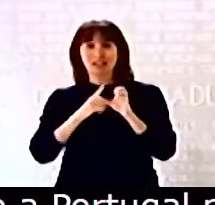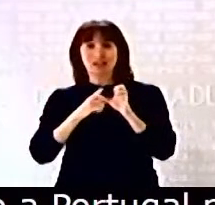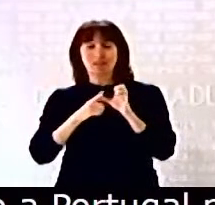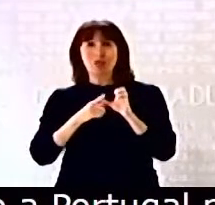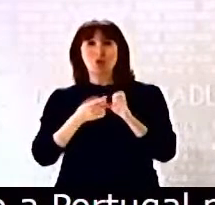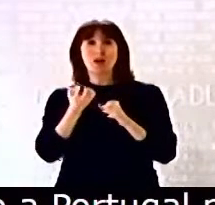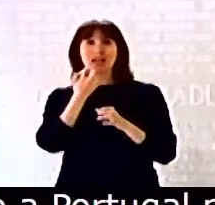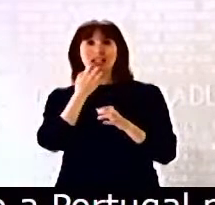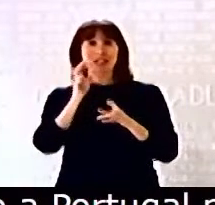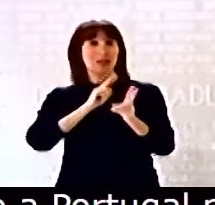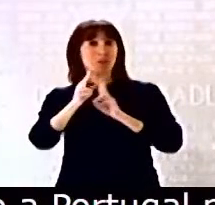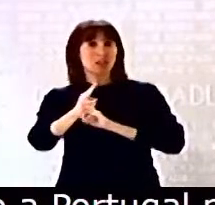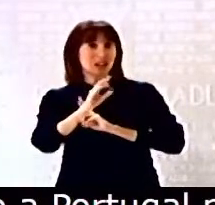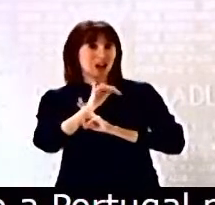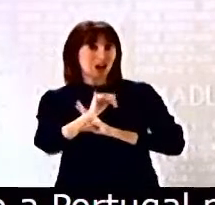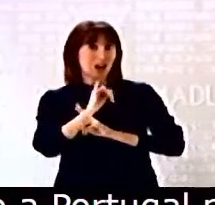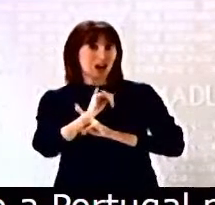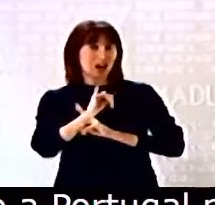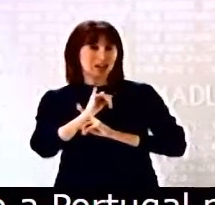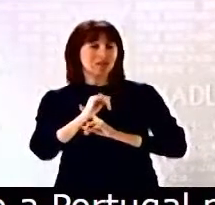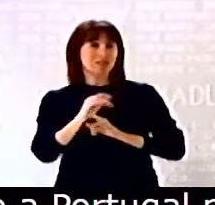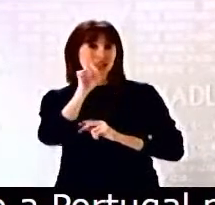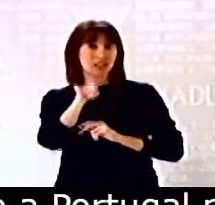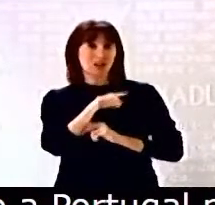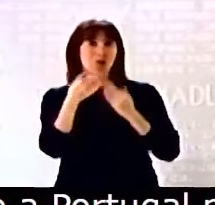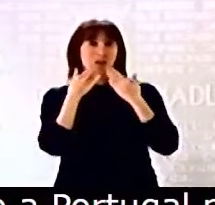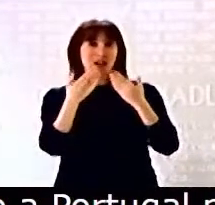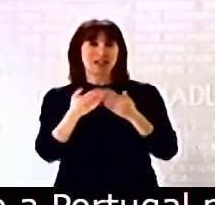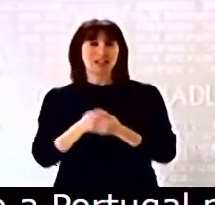si ha habido respuesta por parte del país vecino. Gracias.